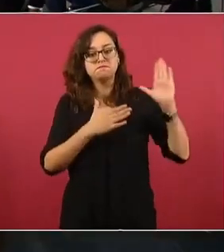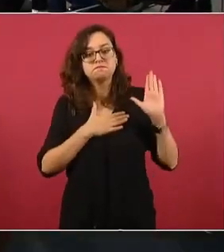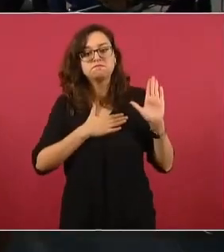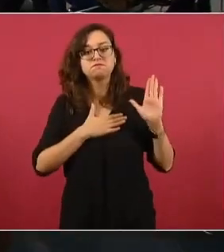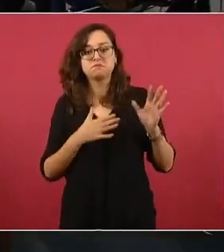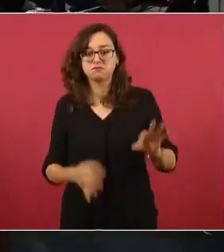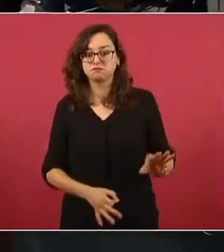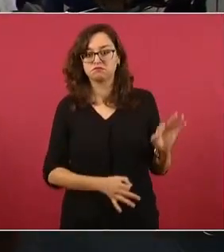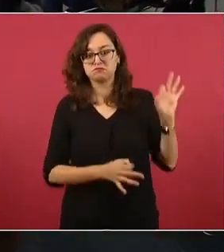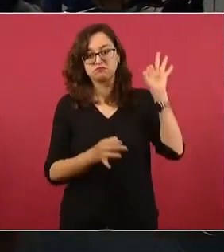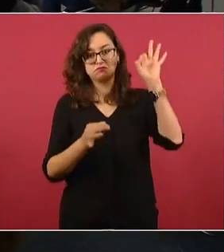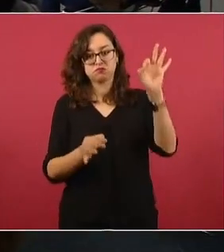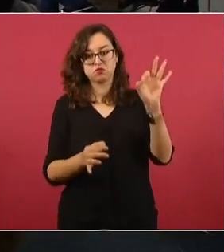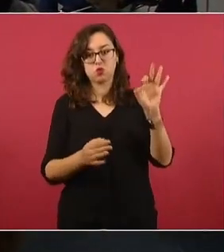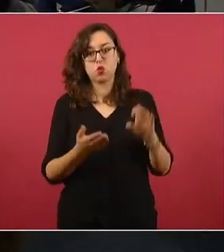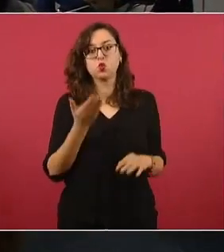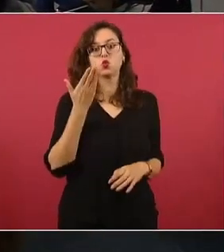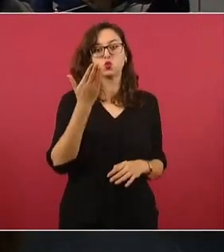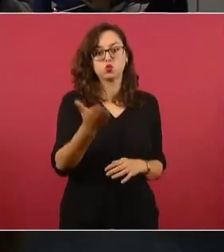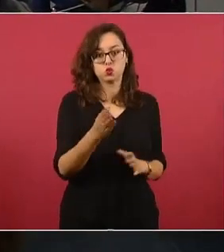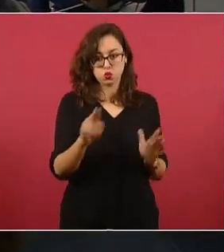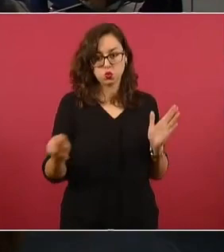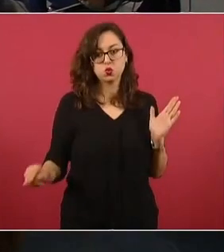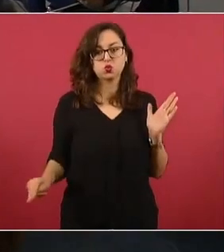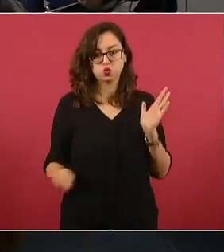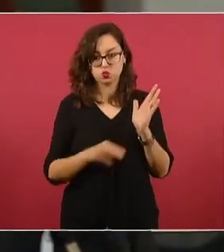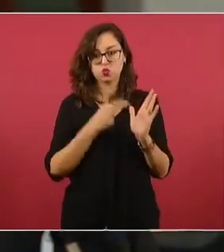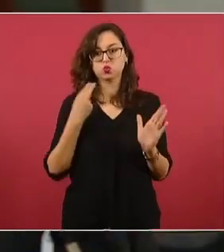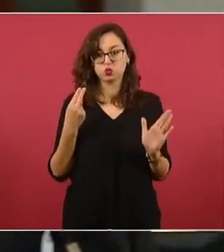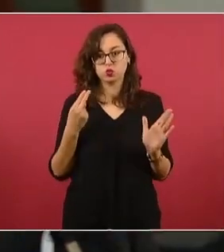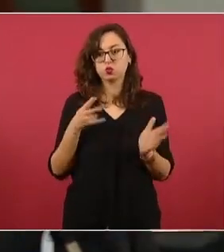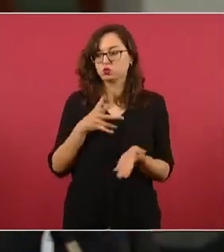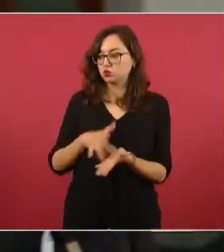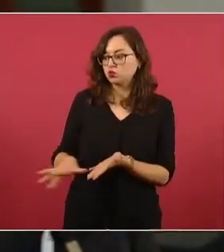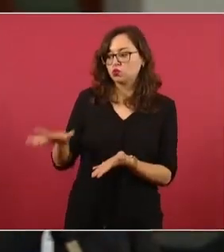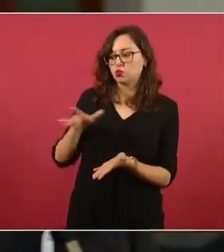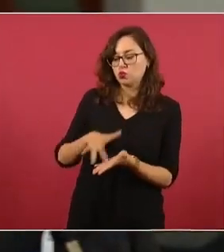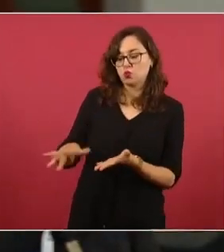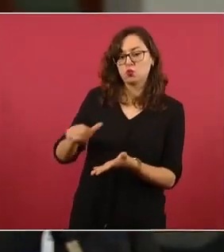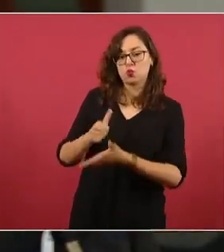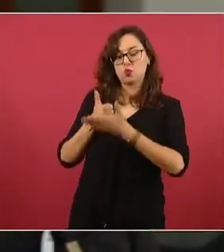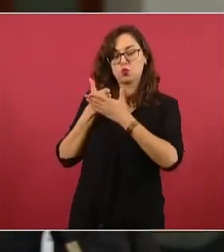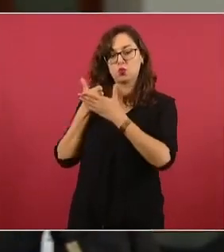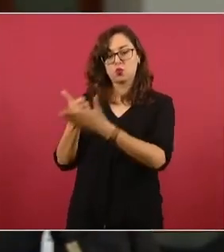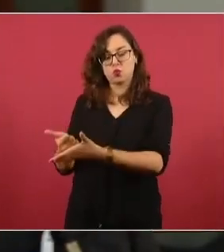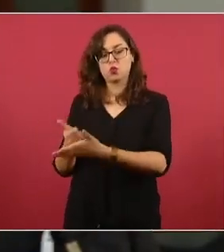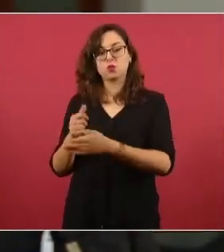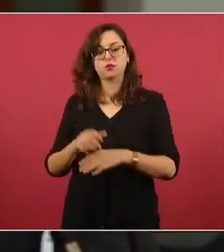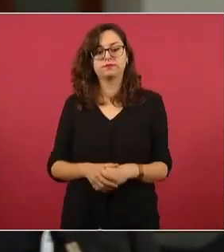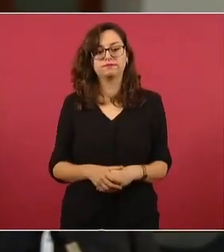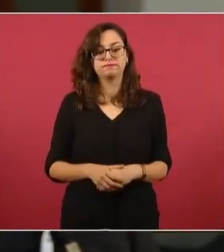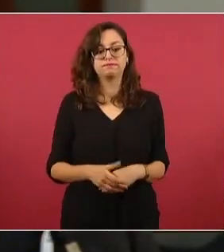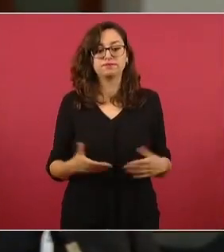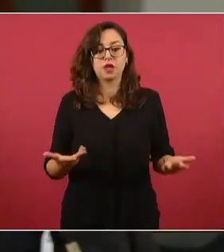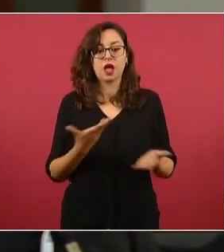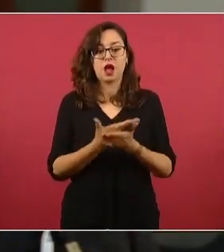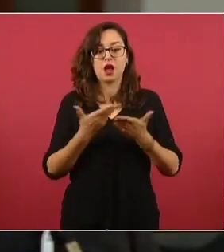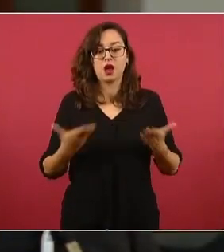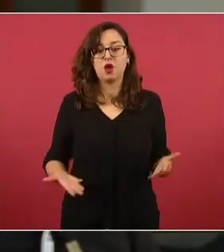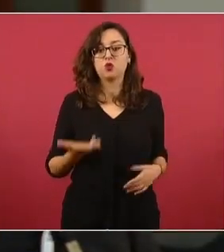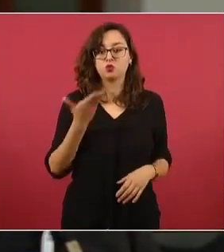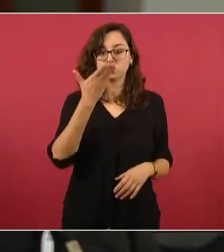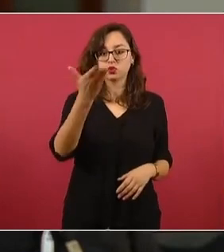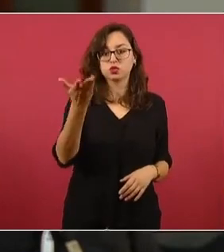está, usted firmó de poderlos ayudar en su momento. Hoy usted es el jefe del